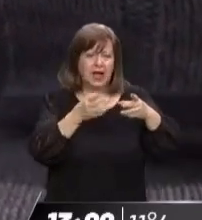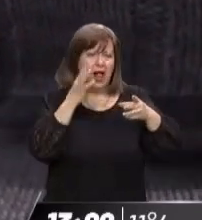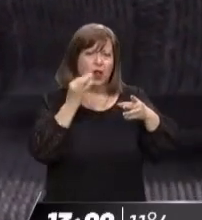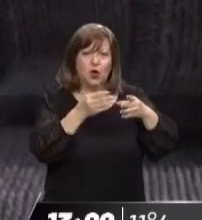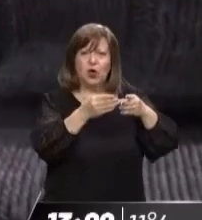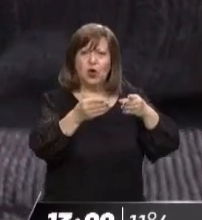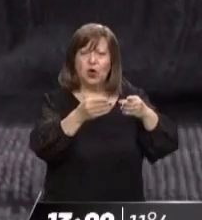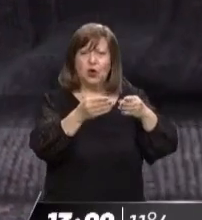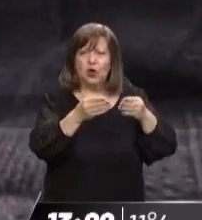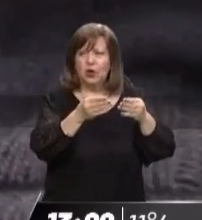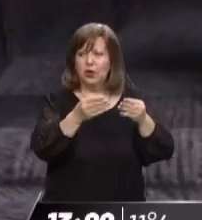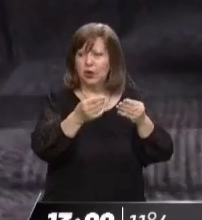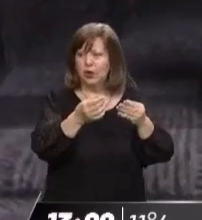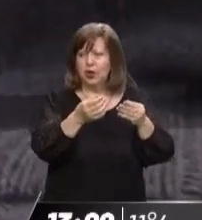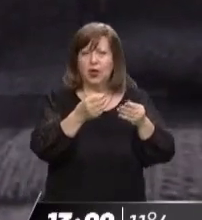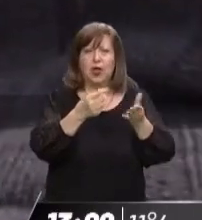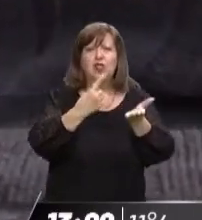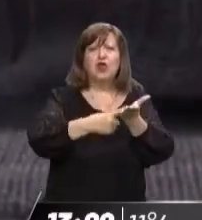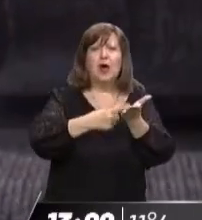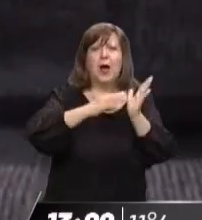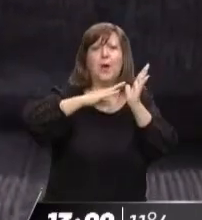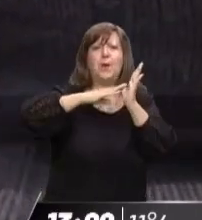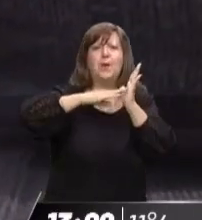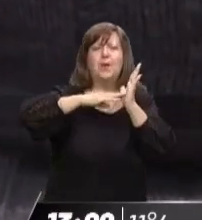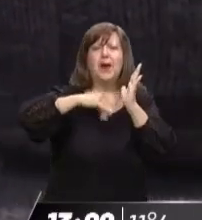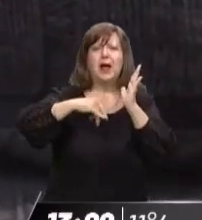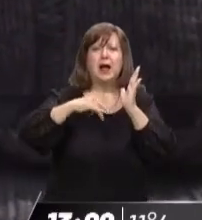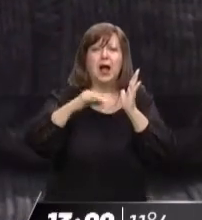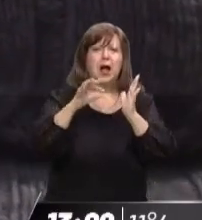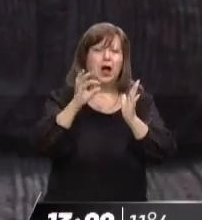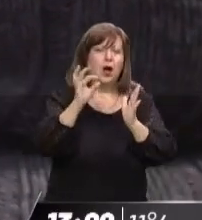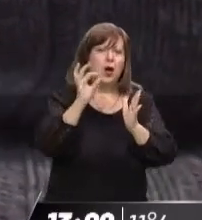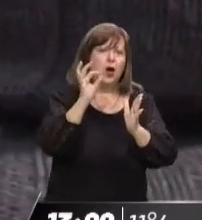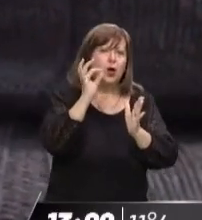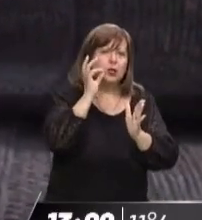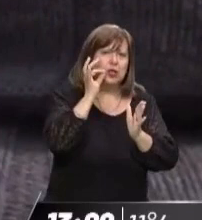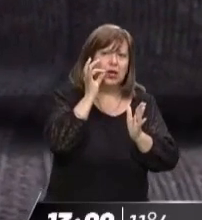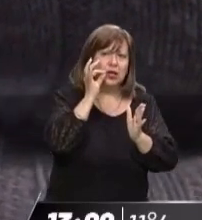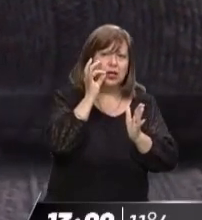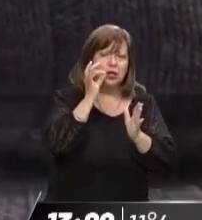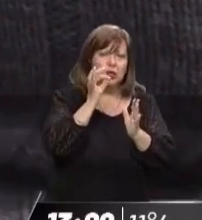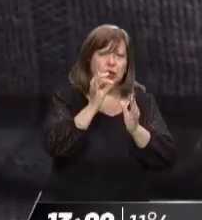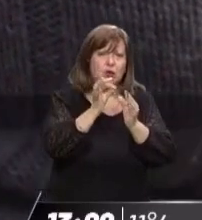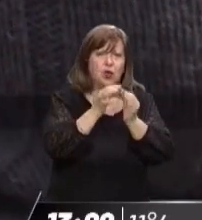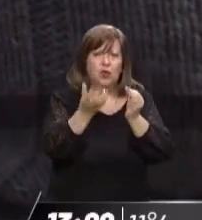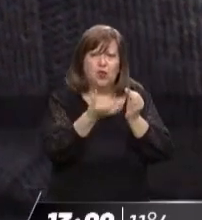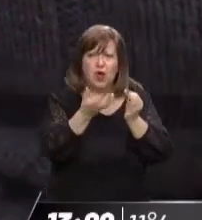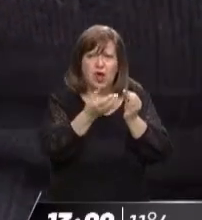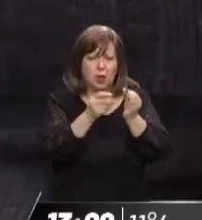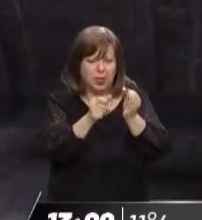que le dicen la droga blanca, con el cigarrillo lo prenden fuego, hacen unos líos los chicos.